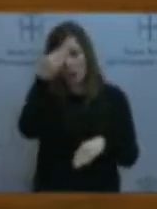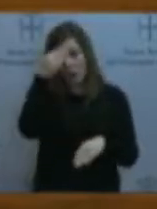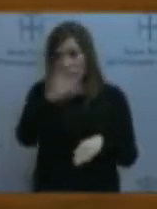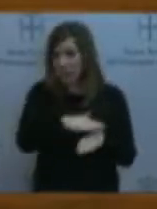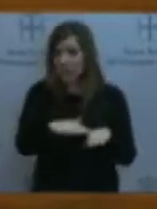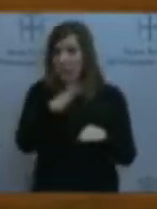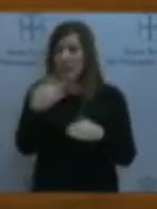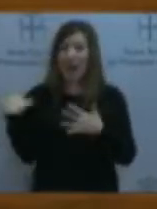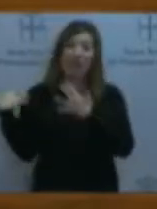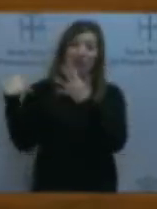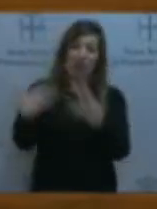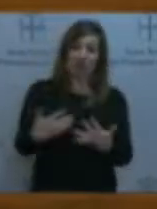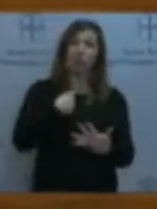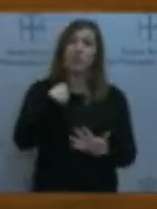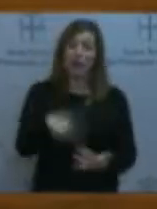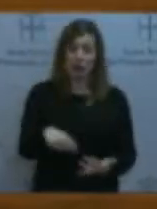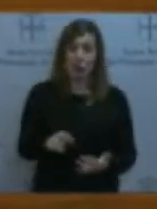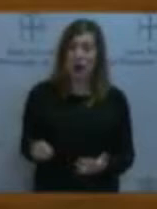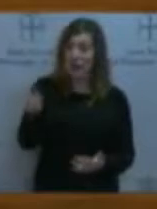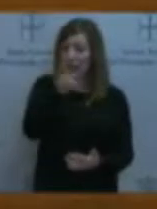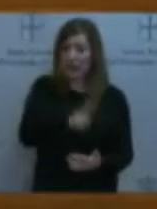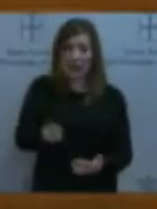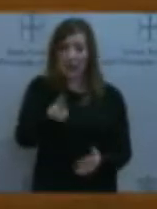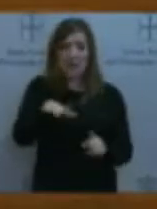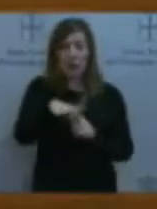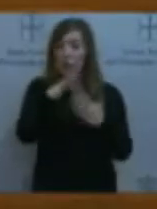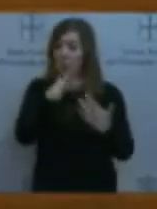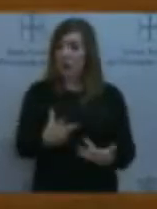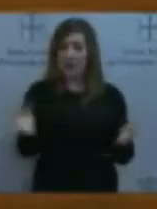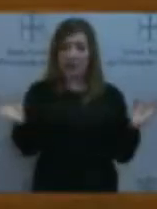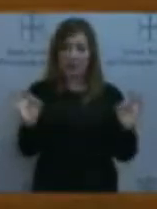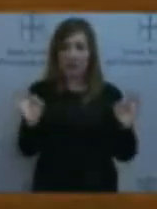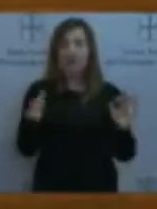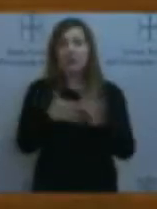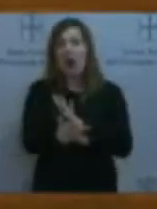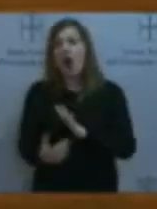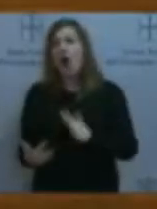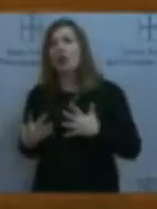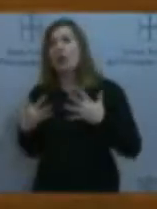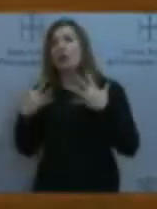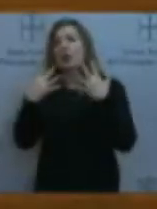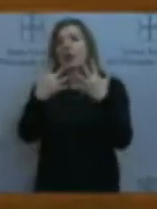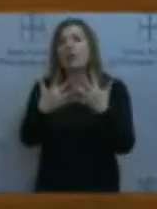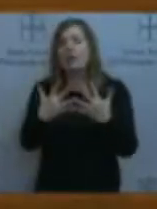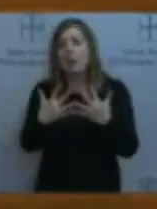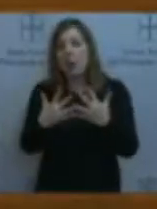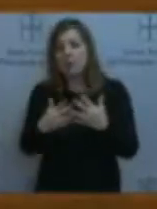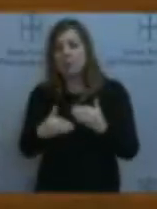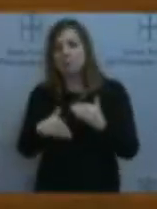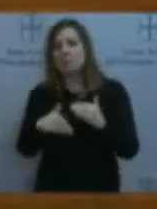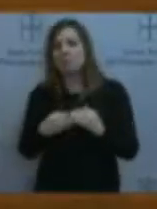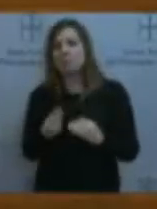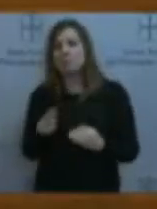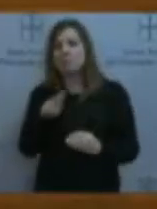hemos perdido, los cuales no hemos recuperado la situación actual, no se conviertan en otros 10 que volvamos a perder. Y no estoy